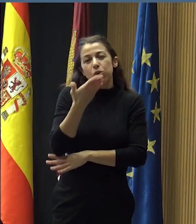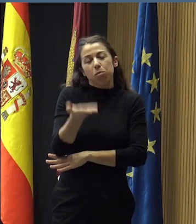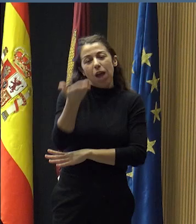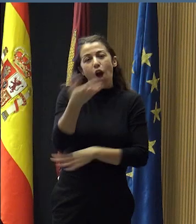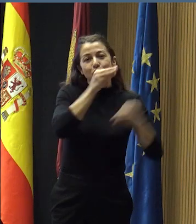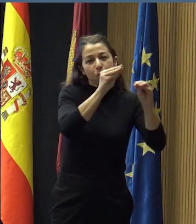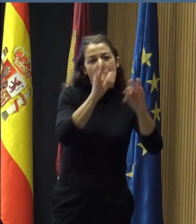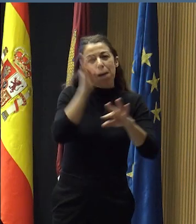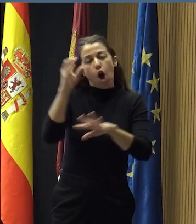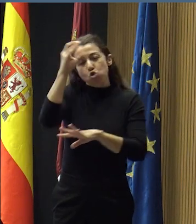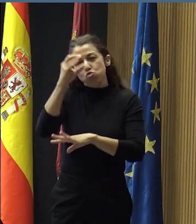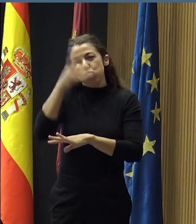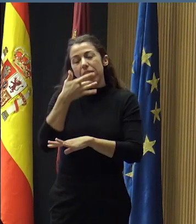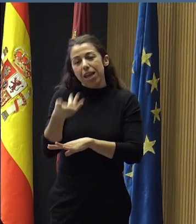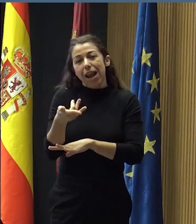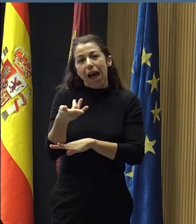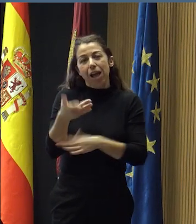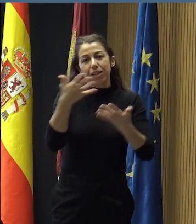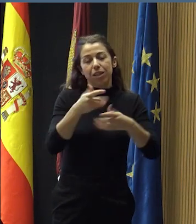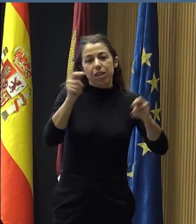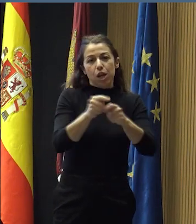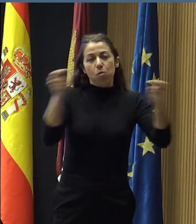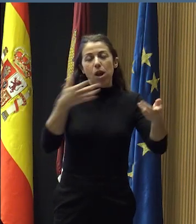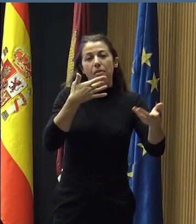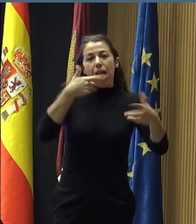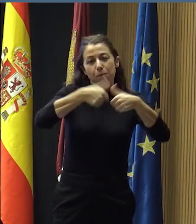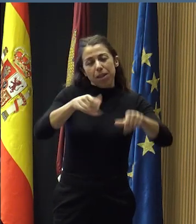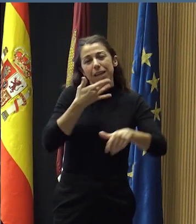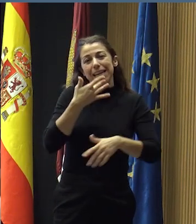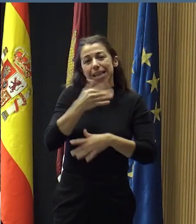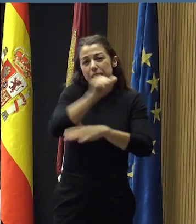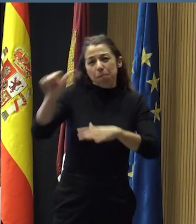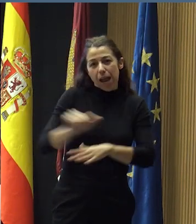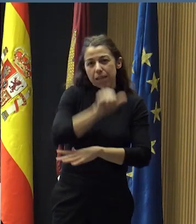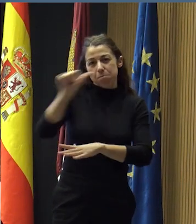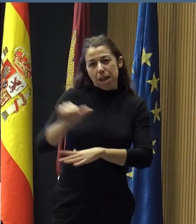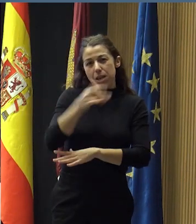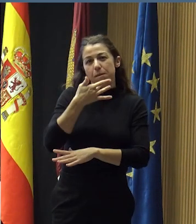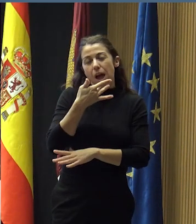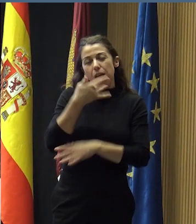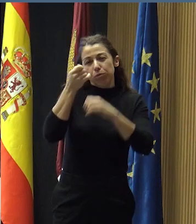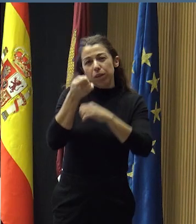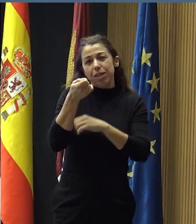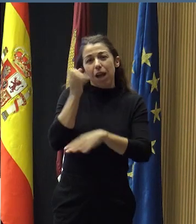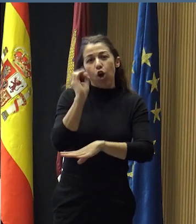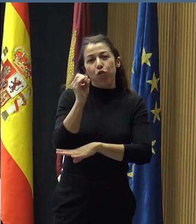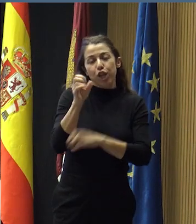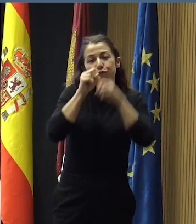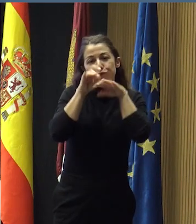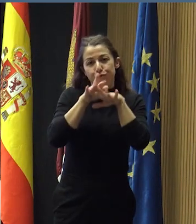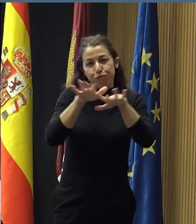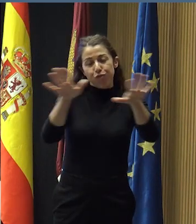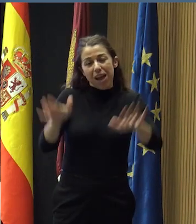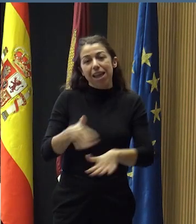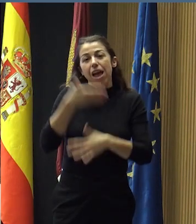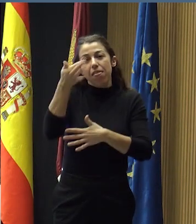formación y con la cultura, y a la Tribuna de Albacete también, como siempre, que semana tras semana difunde estas conferencias y